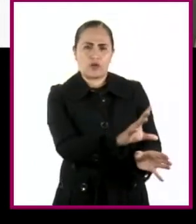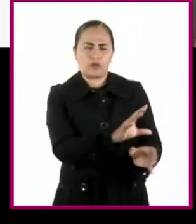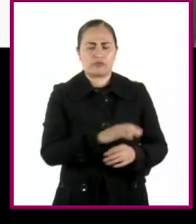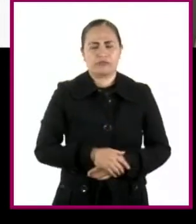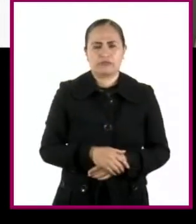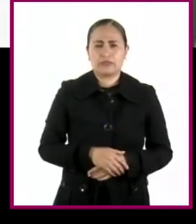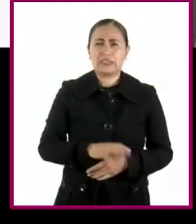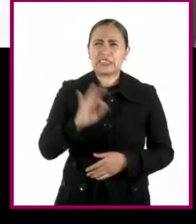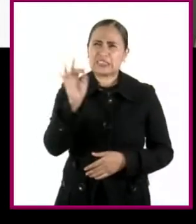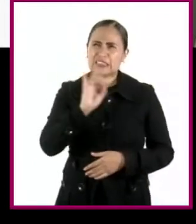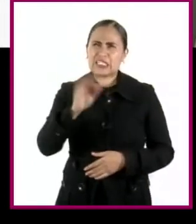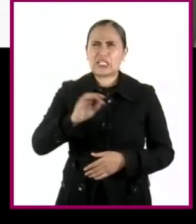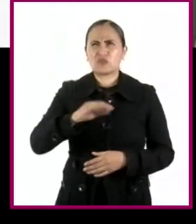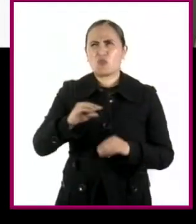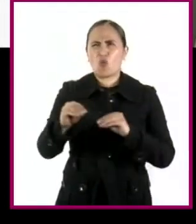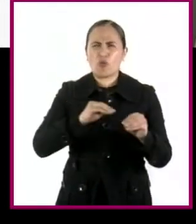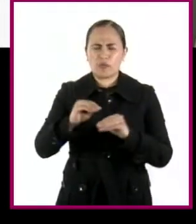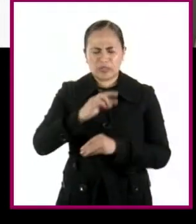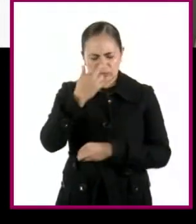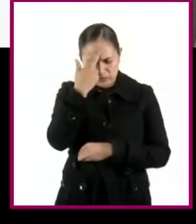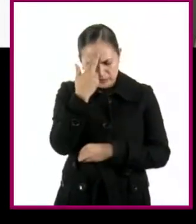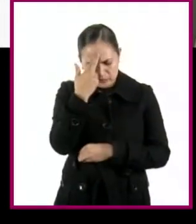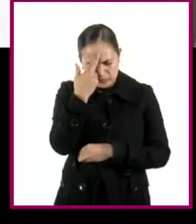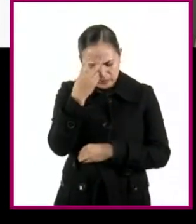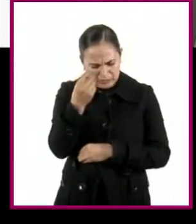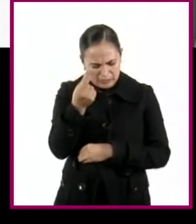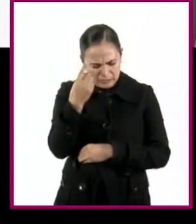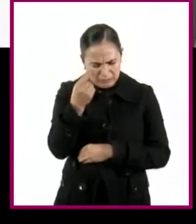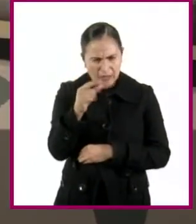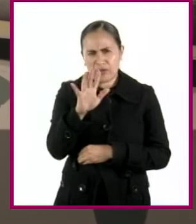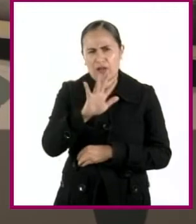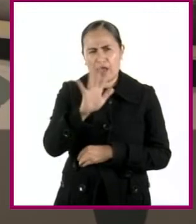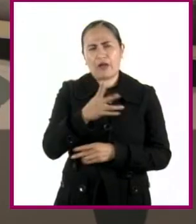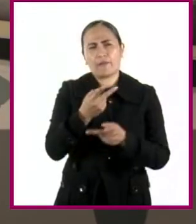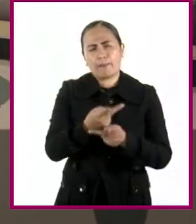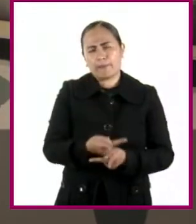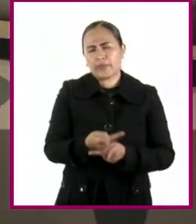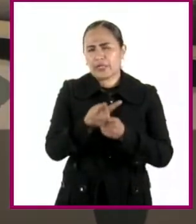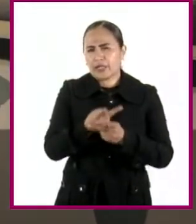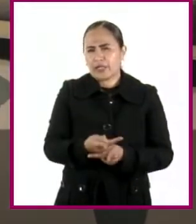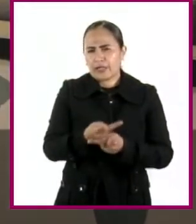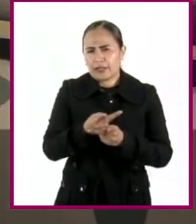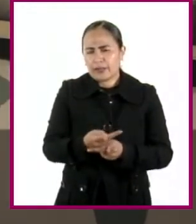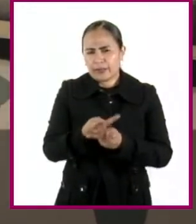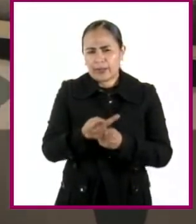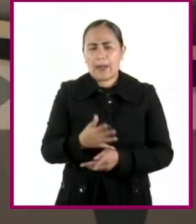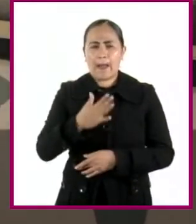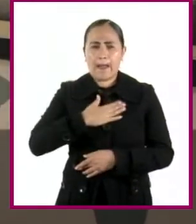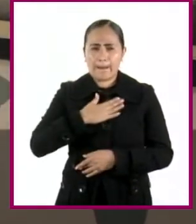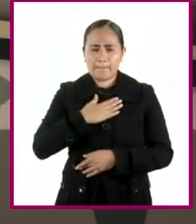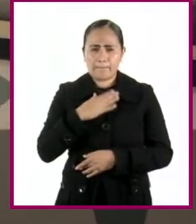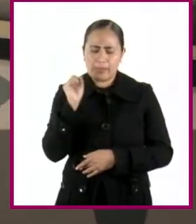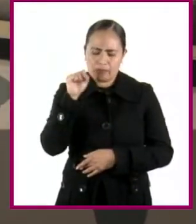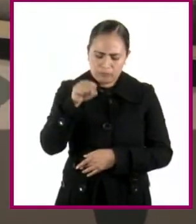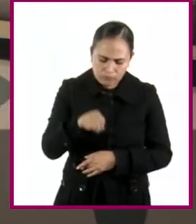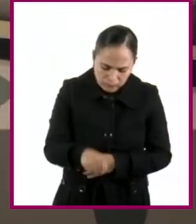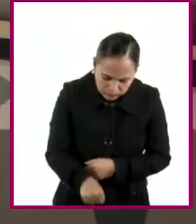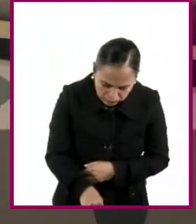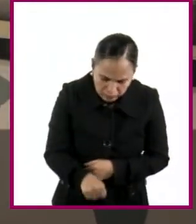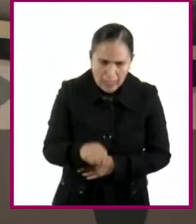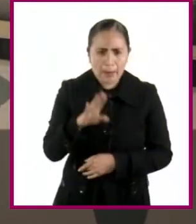algún movimiento así de golpe, así que nos pidió paciencia en encontrarlo. En mi caso fue inclinarme, tomar a mi